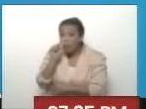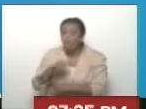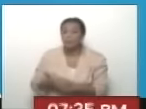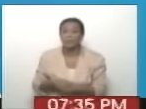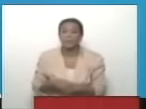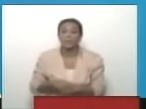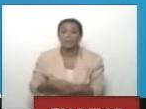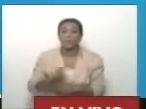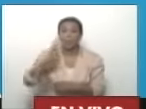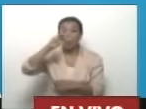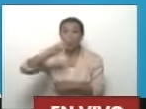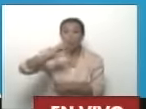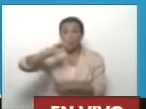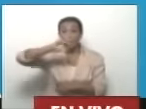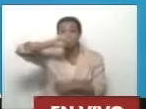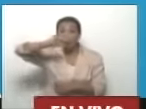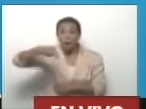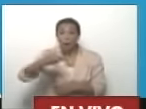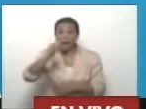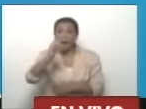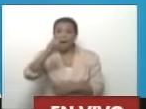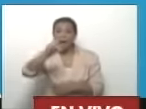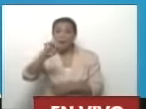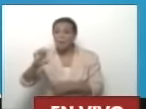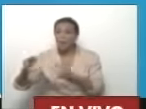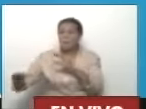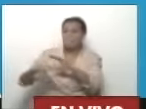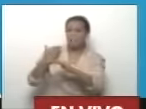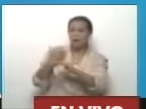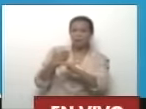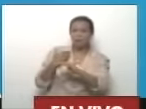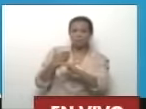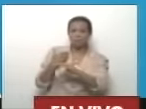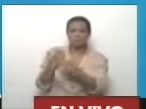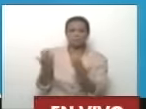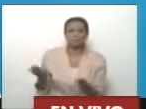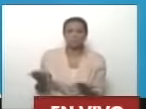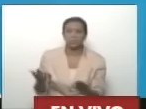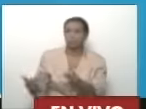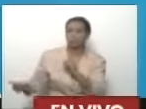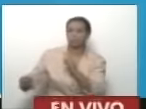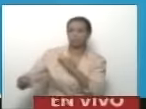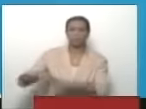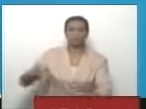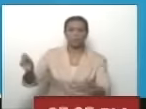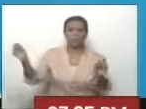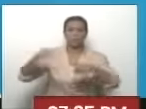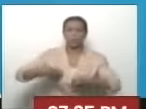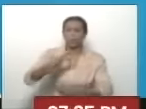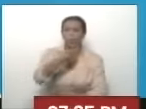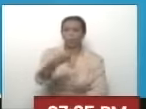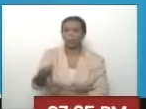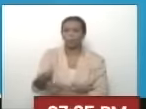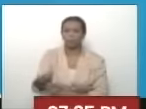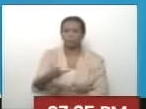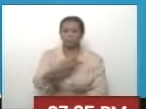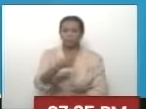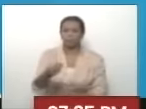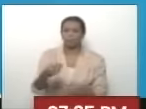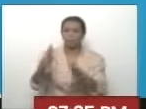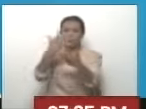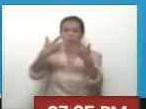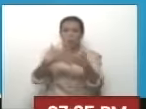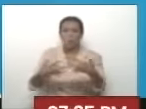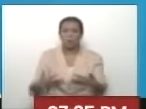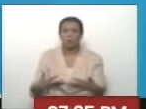Ali Irfan. Y él me mandó una carta negándose a dialogar. Hablaron